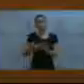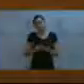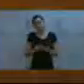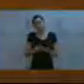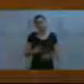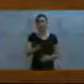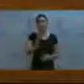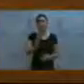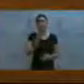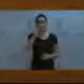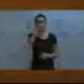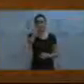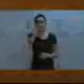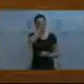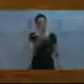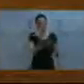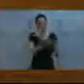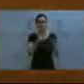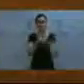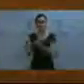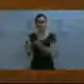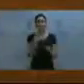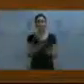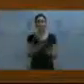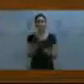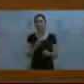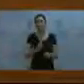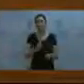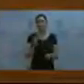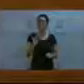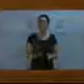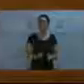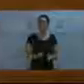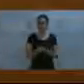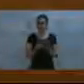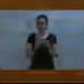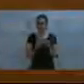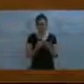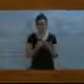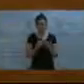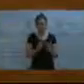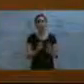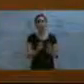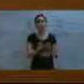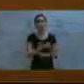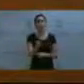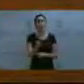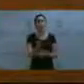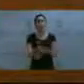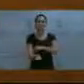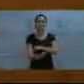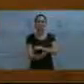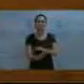políticos que digan sí a hacer un estudio. Pero es que ustedes están haciendo trampa. Ustedes decían que no tenían ninguna confusión. Bueno, pues si no tienen